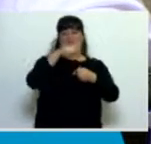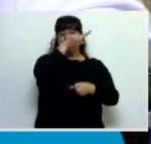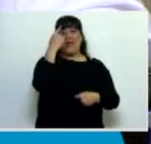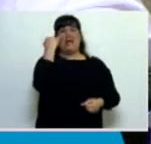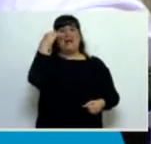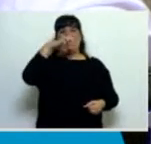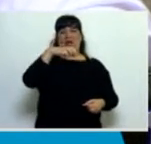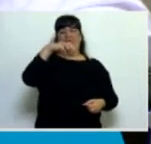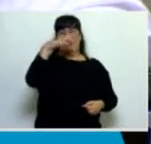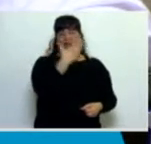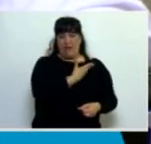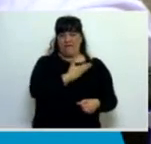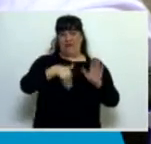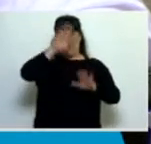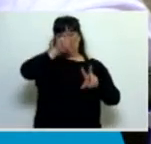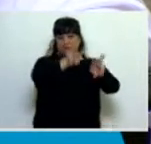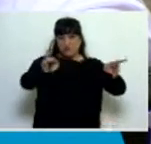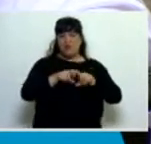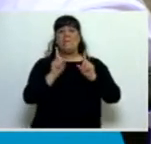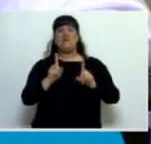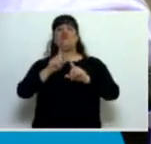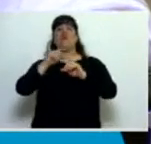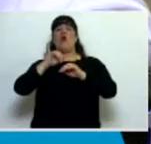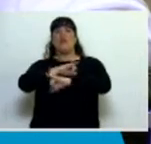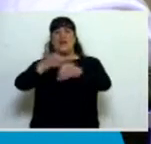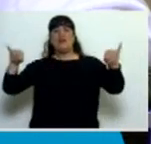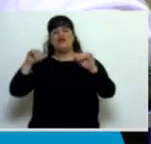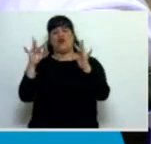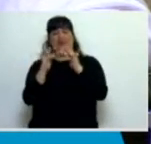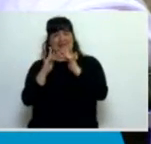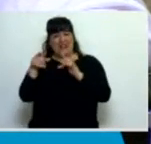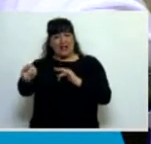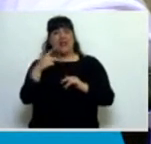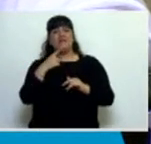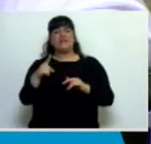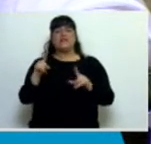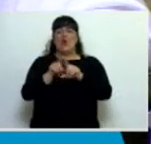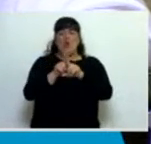YPF. En esta misma nota se hace referencia a la publicación de Página 12, que luego de efectuar un